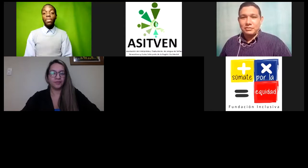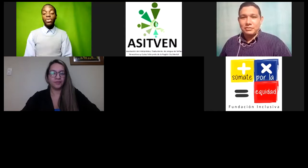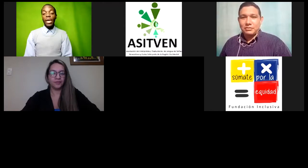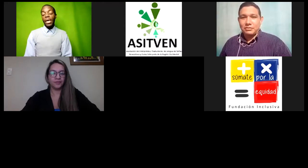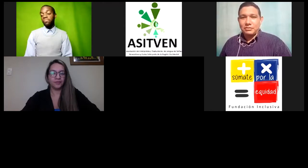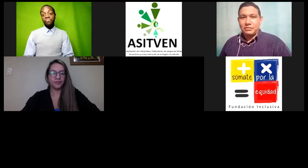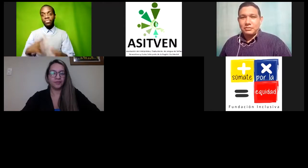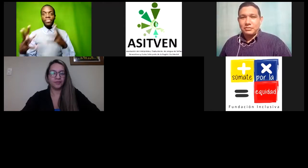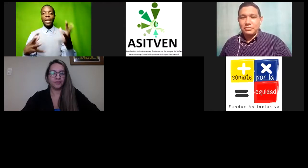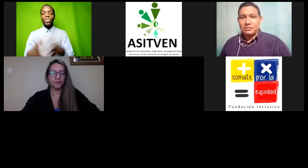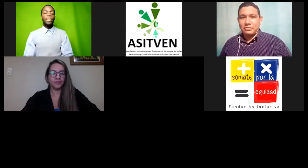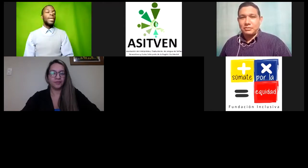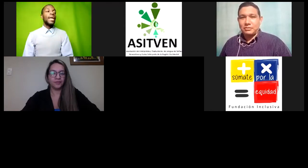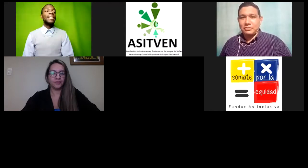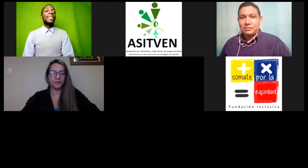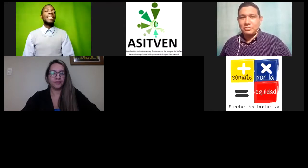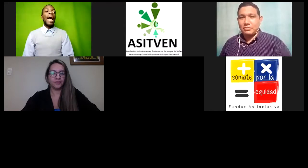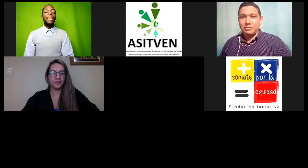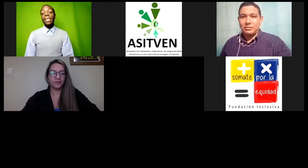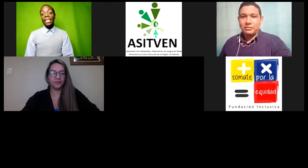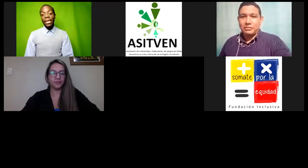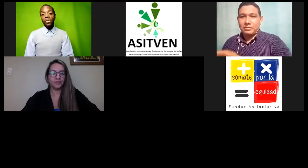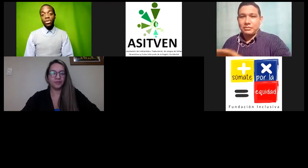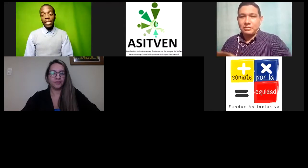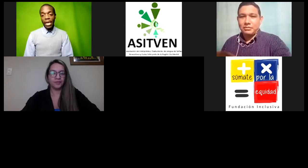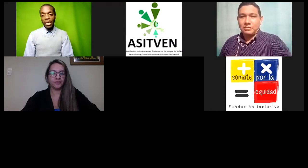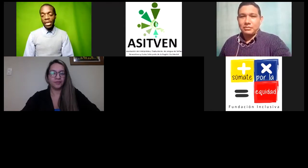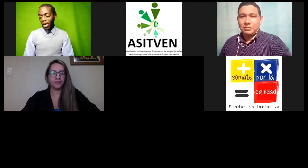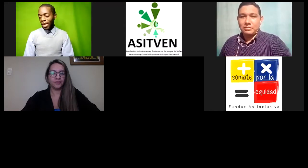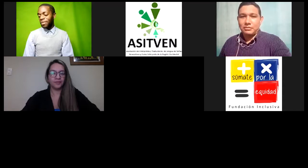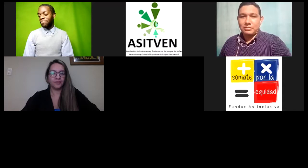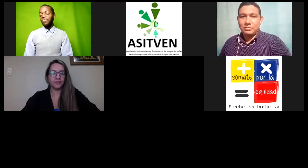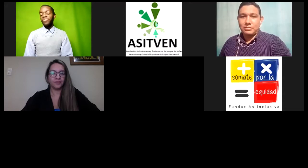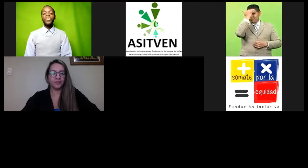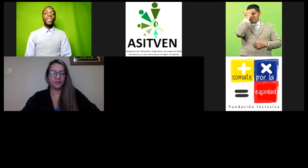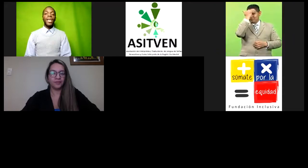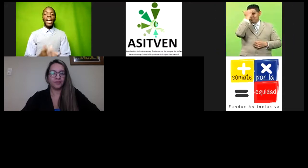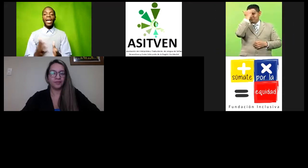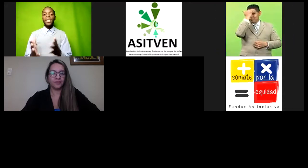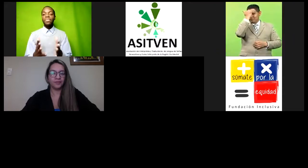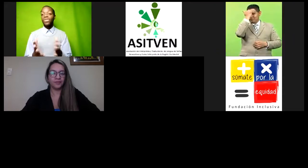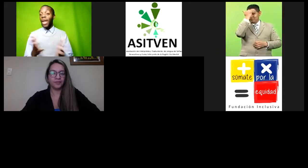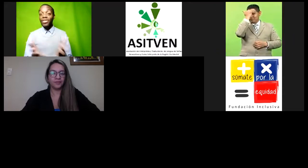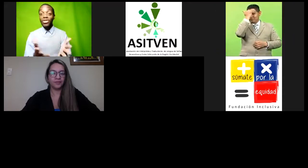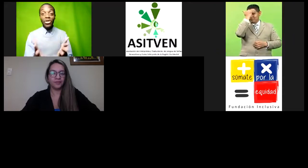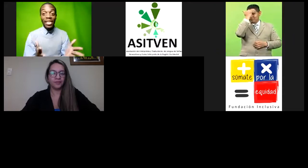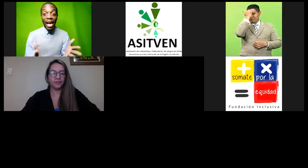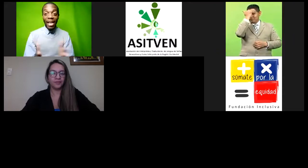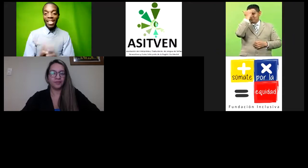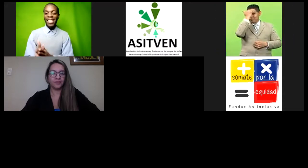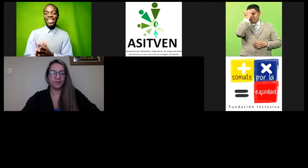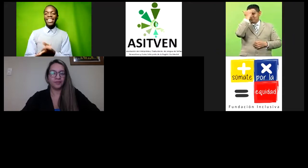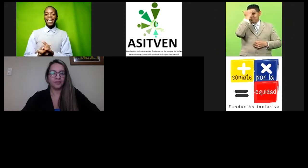hoy vamos a, de alguna manera, a aprender, ¿no? Señas internacionales. Hay personas ansiosas